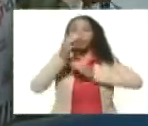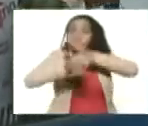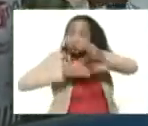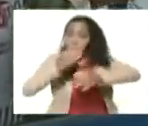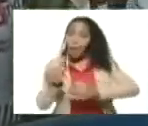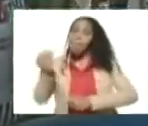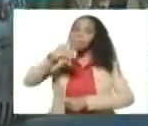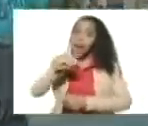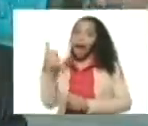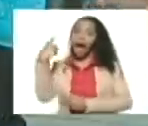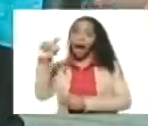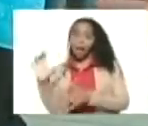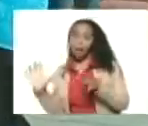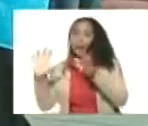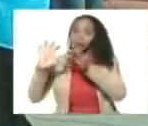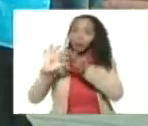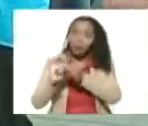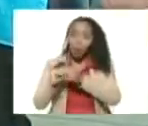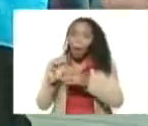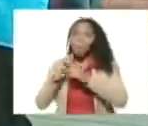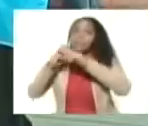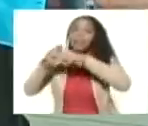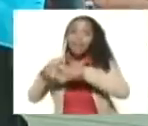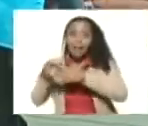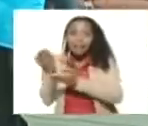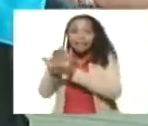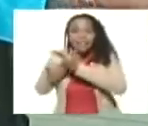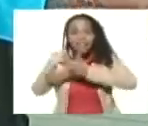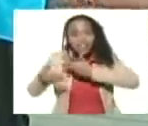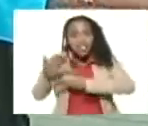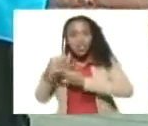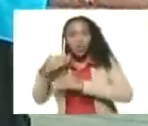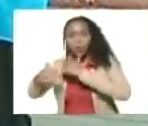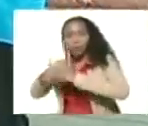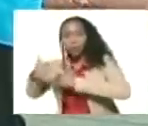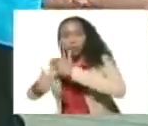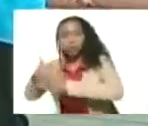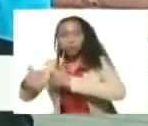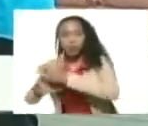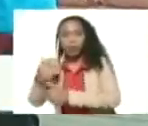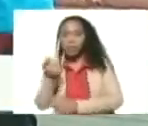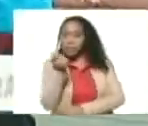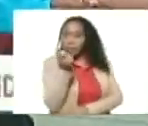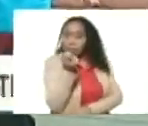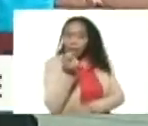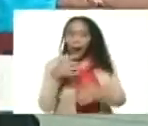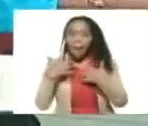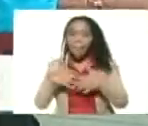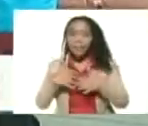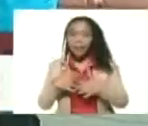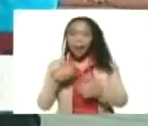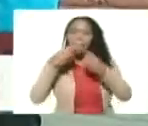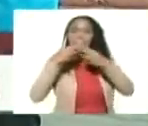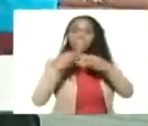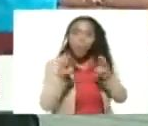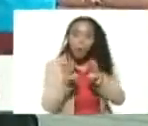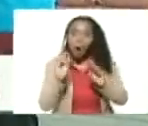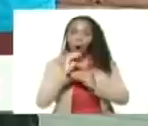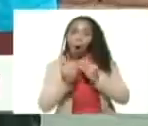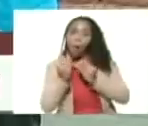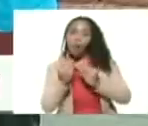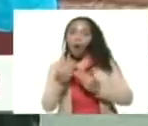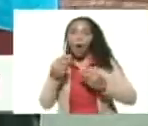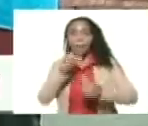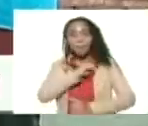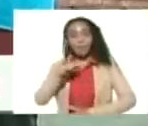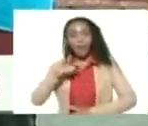tenemos alianza para prestarle servicio de procesamiento de semilla a empresas, tanto públicas como privadas. Correcto.